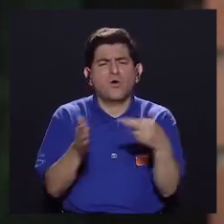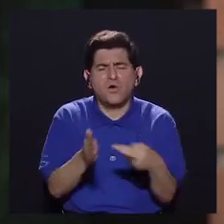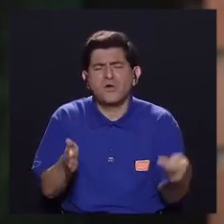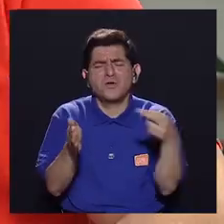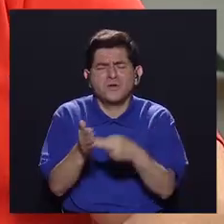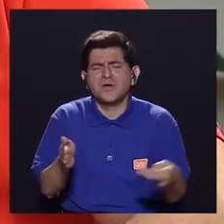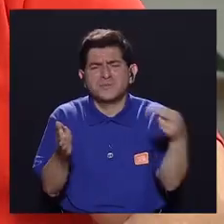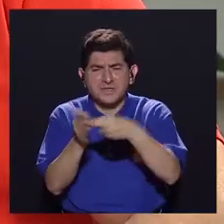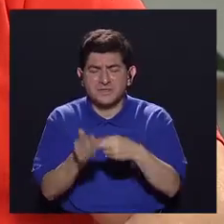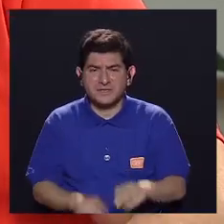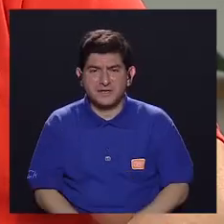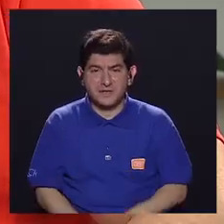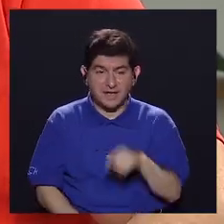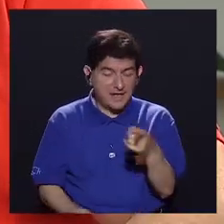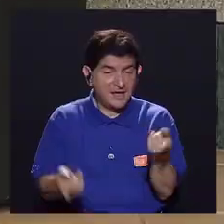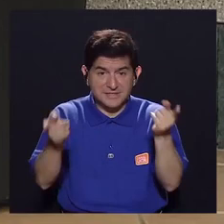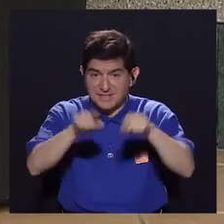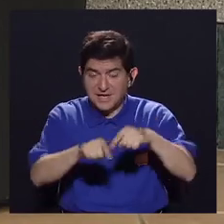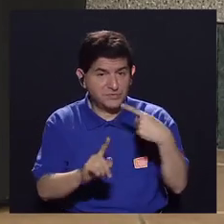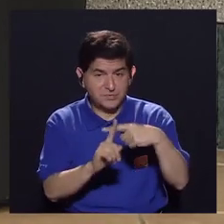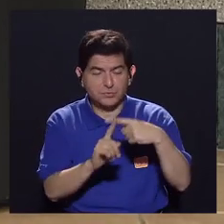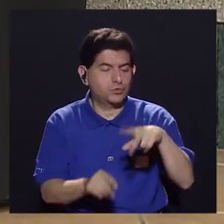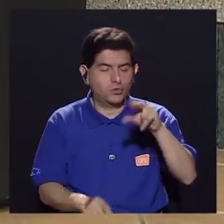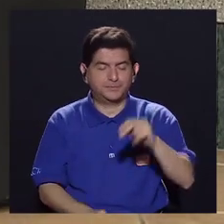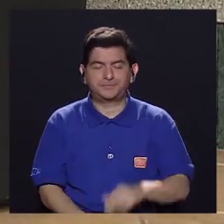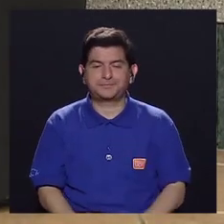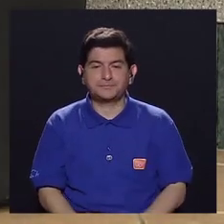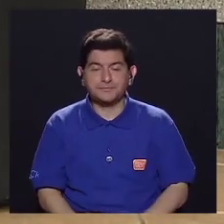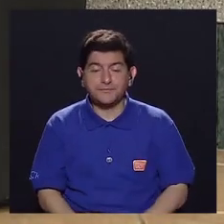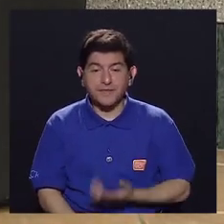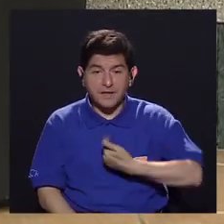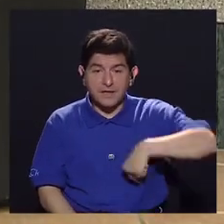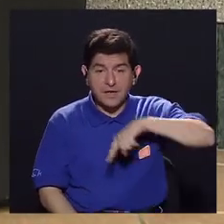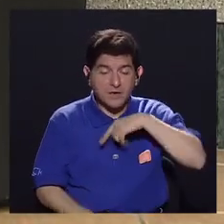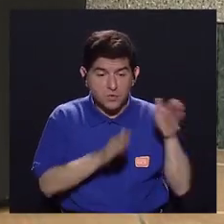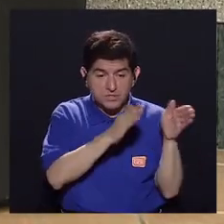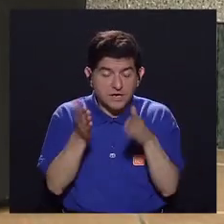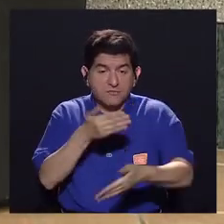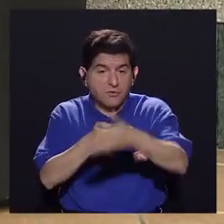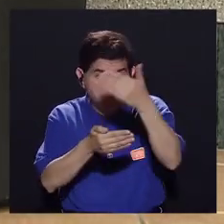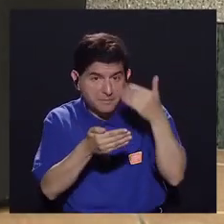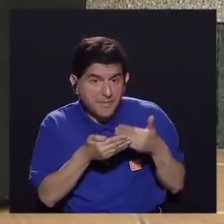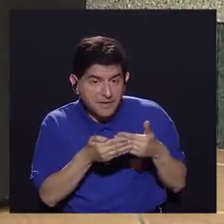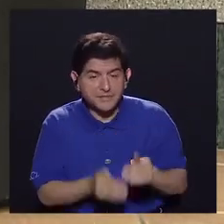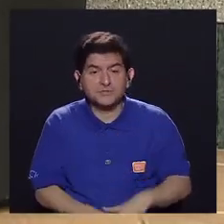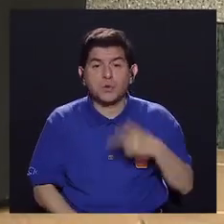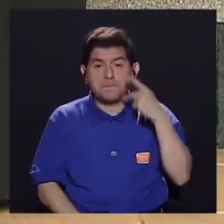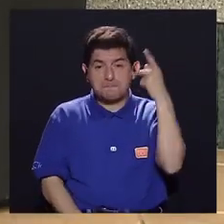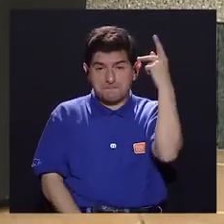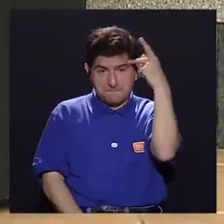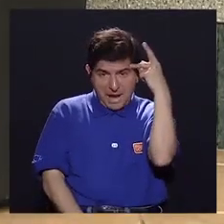repetir mil ejercicios. Desde lo impositivo, ¿no? Exactamente. Y desde nuestra formación previa. Es decir,